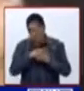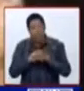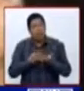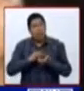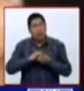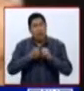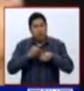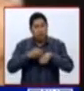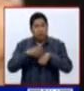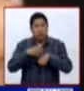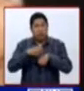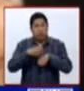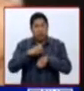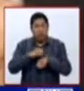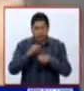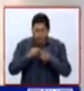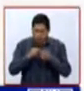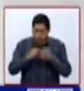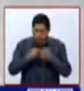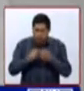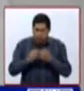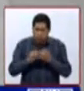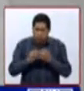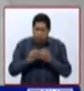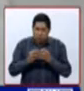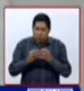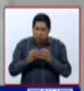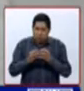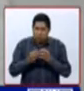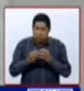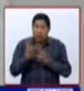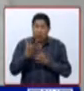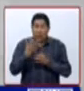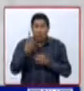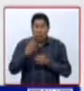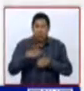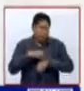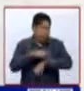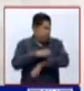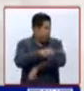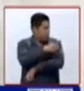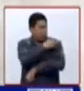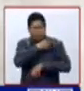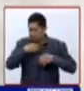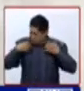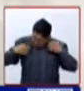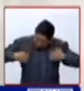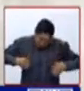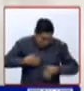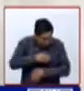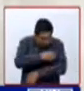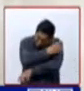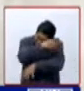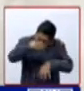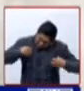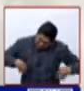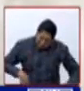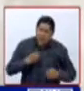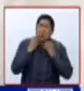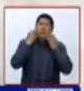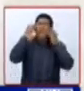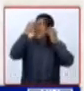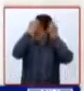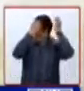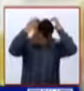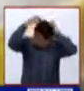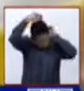vuelve una ampolla. Esa ampolla se llena de pus. Obviamente no va a ser una, va a ser en toda la cara.